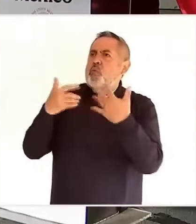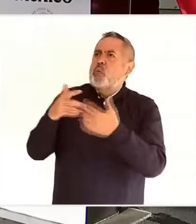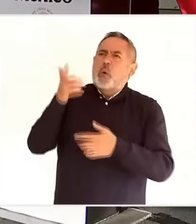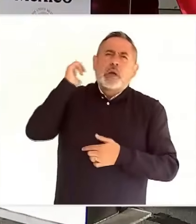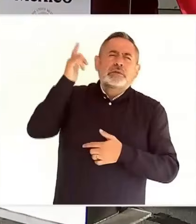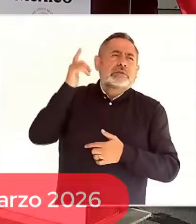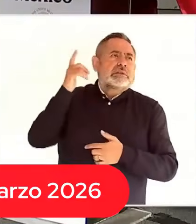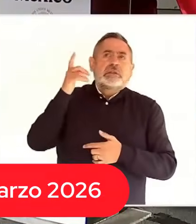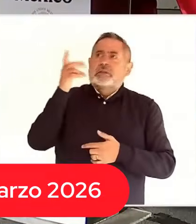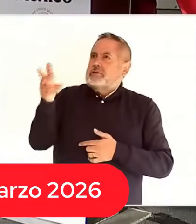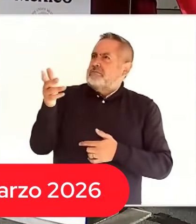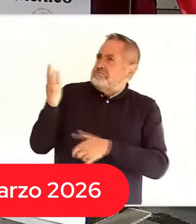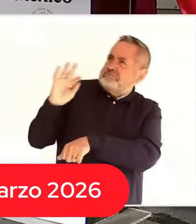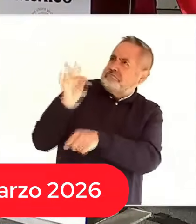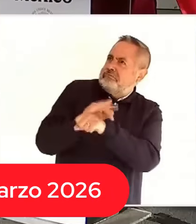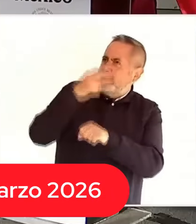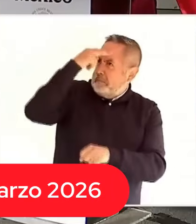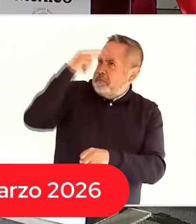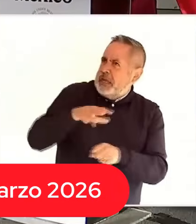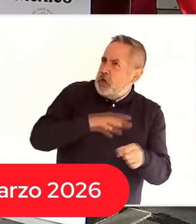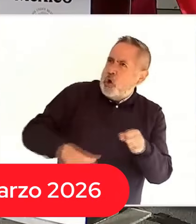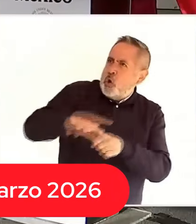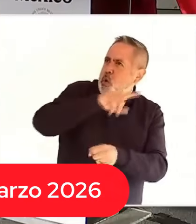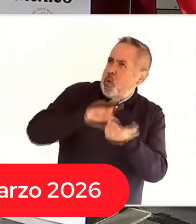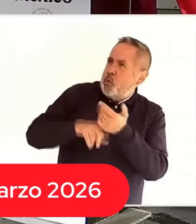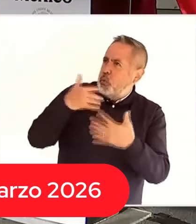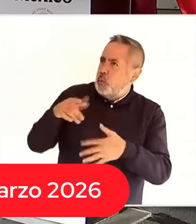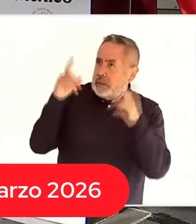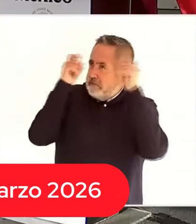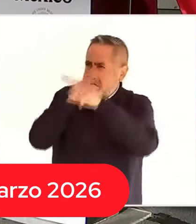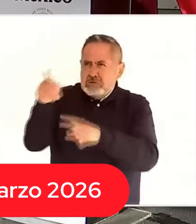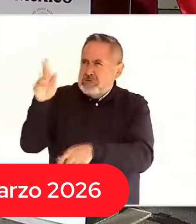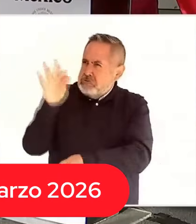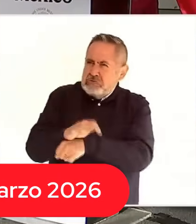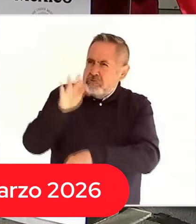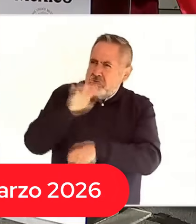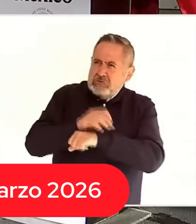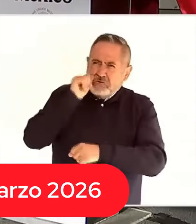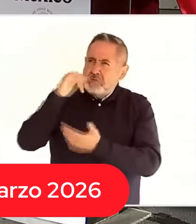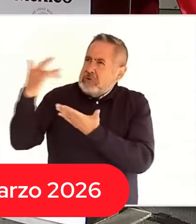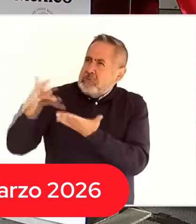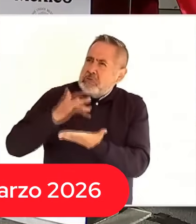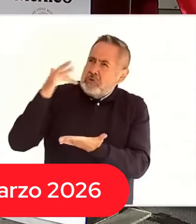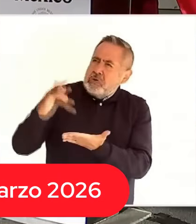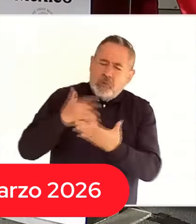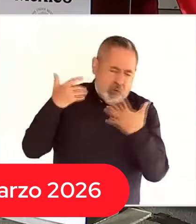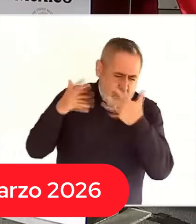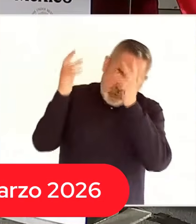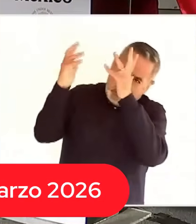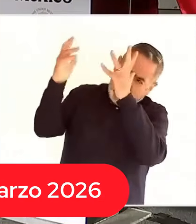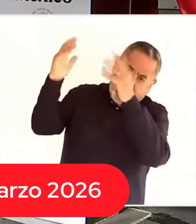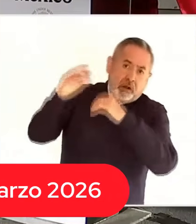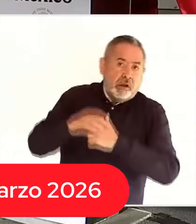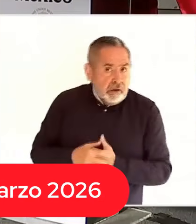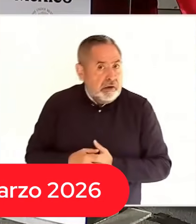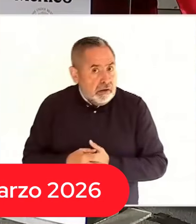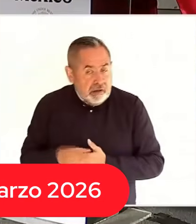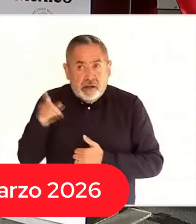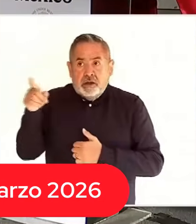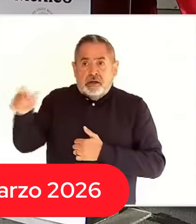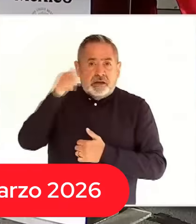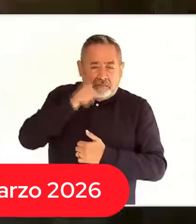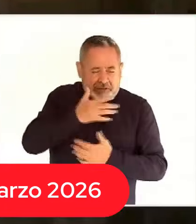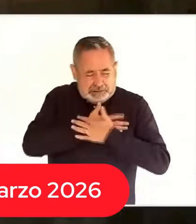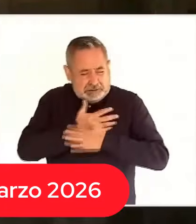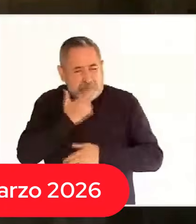nacional en los momentos más sombríos. Su vida fue prueba viva de que el amor por la patria